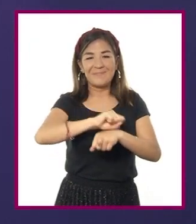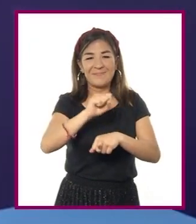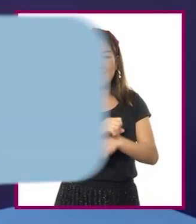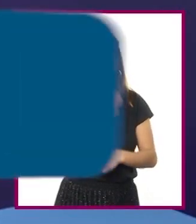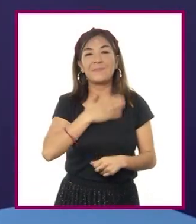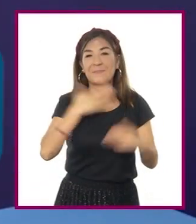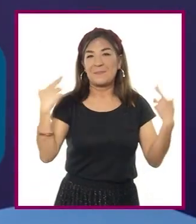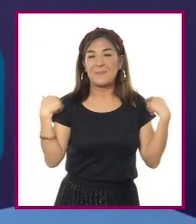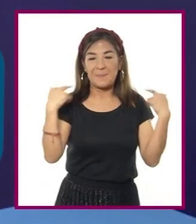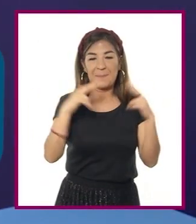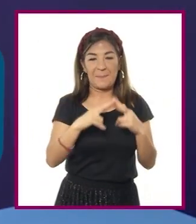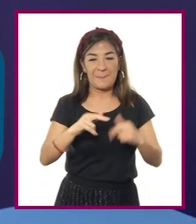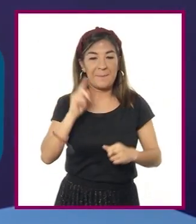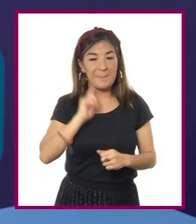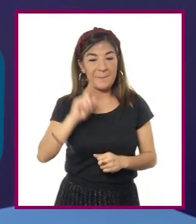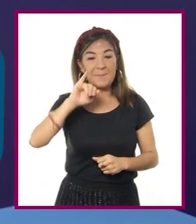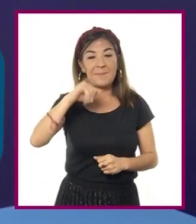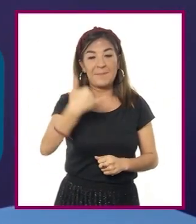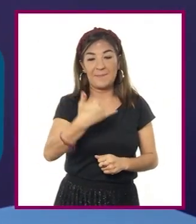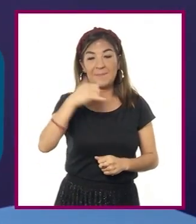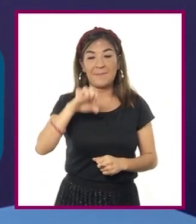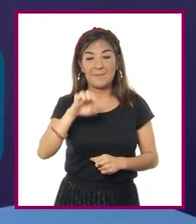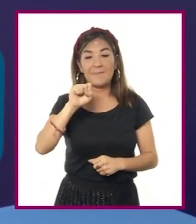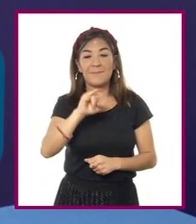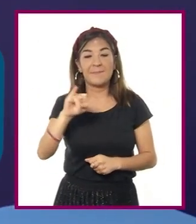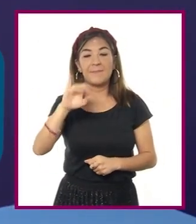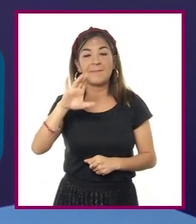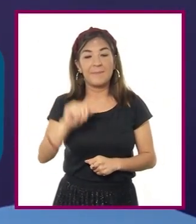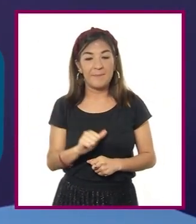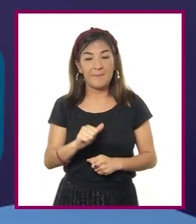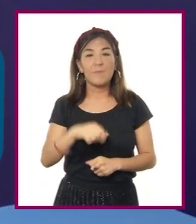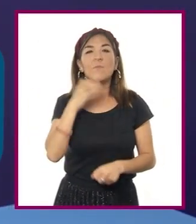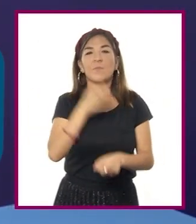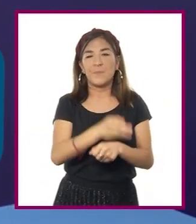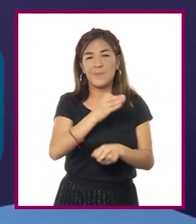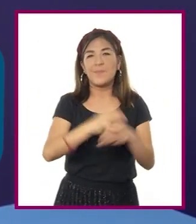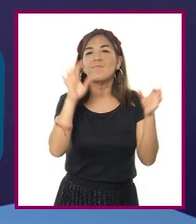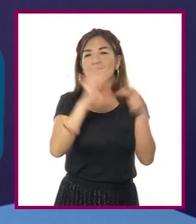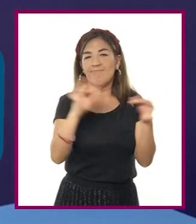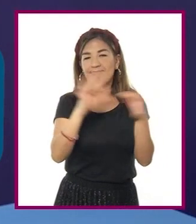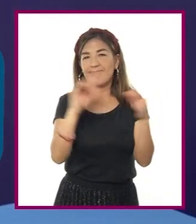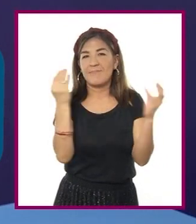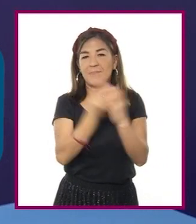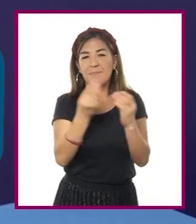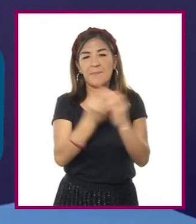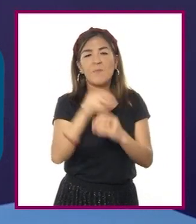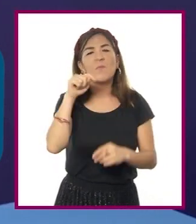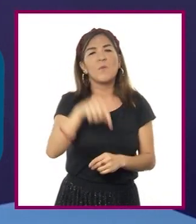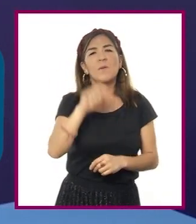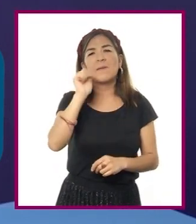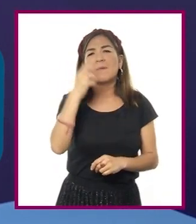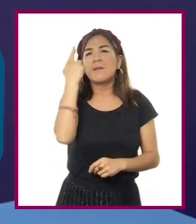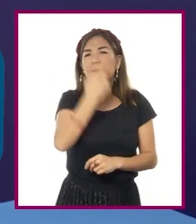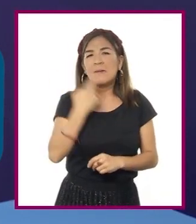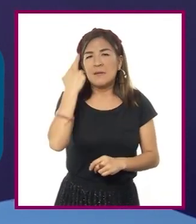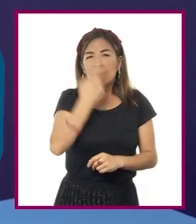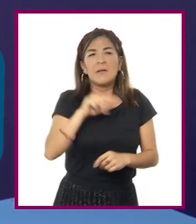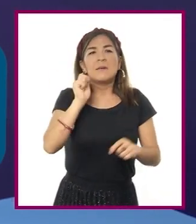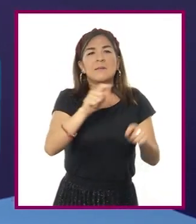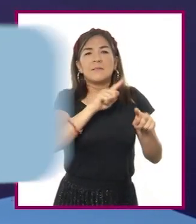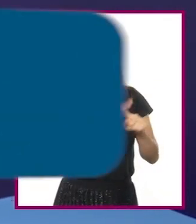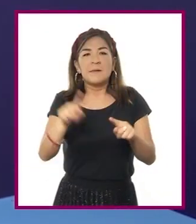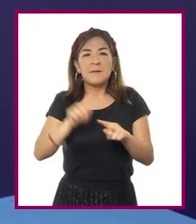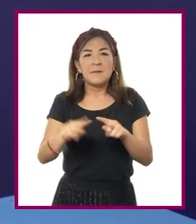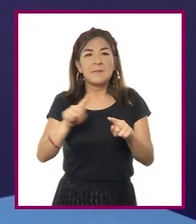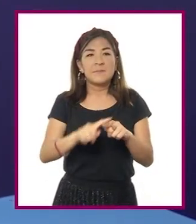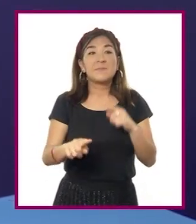la maestra Jessica Adriana López y los acompañaré durante esta sesión en la que vamos a analizar diferentes